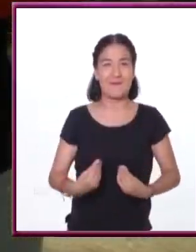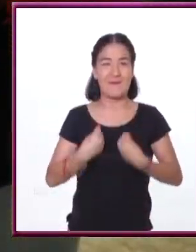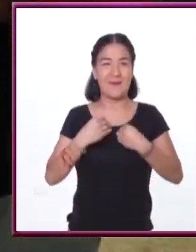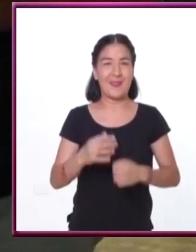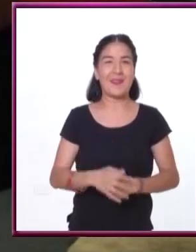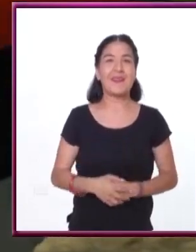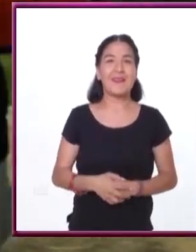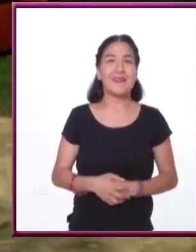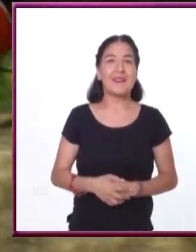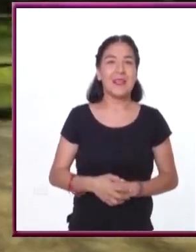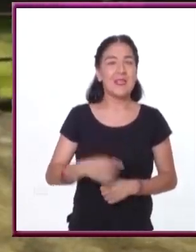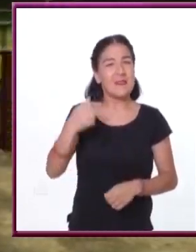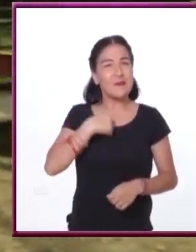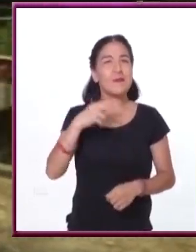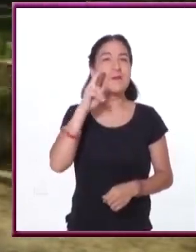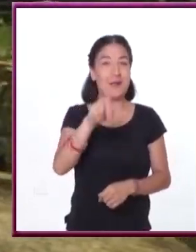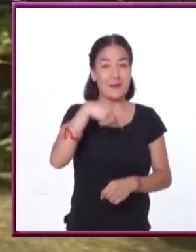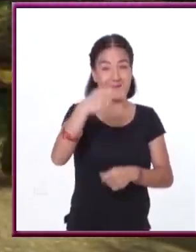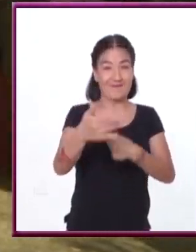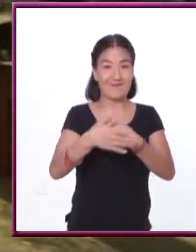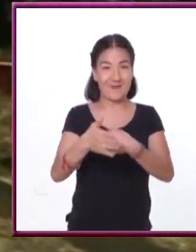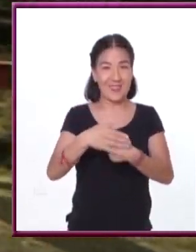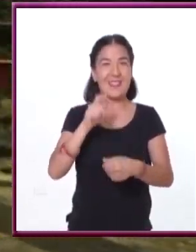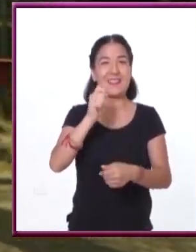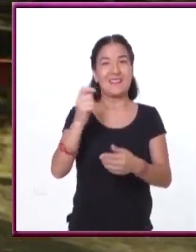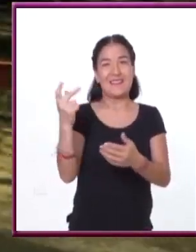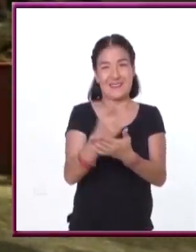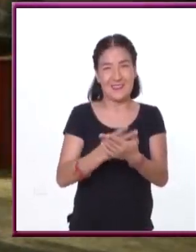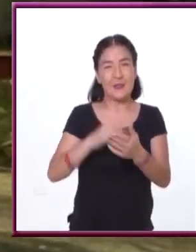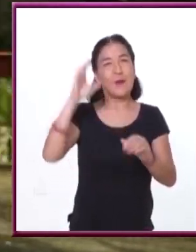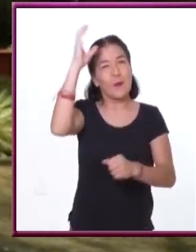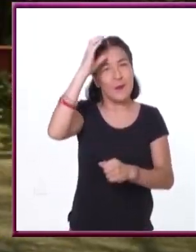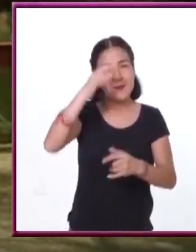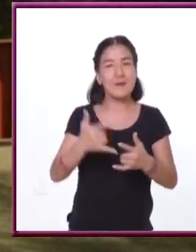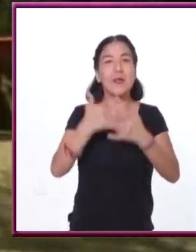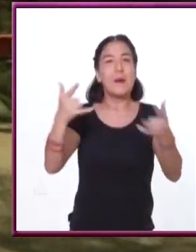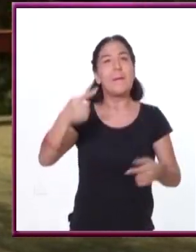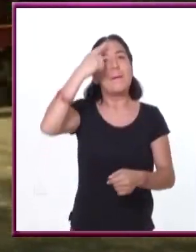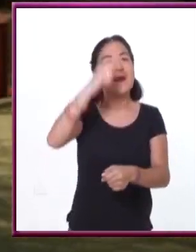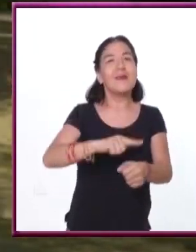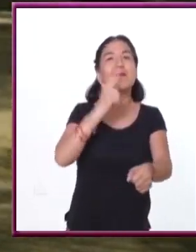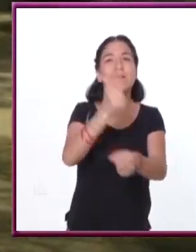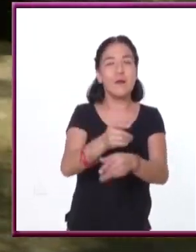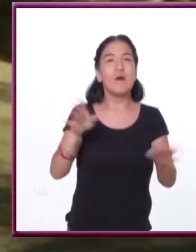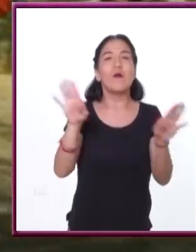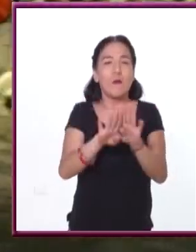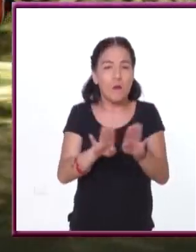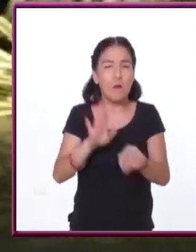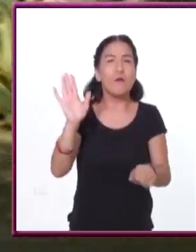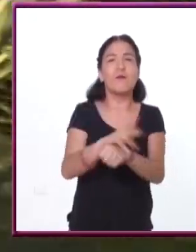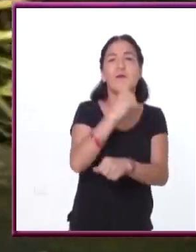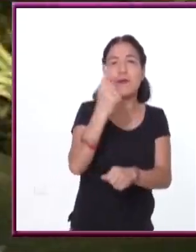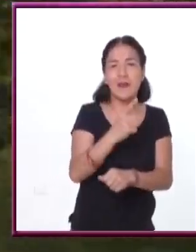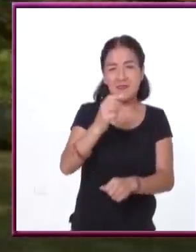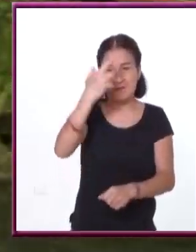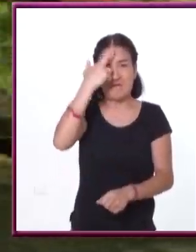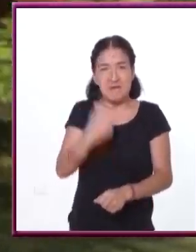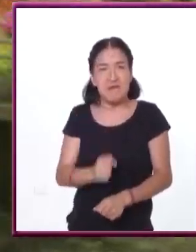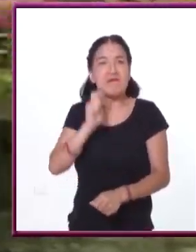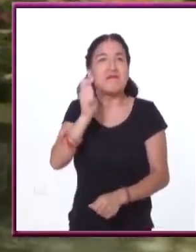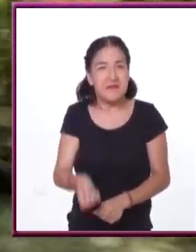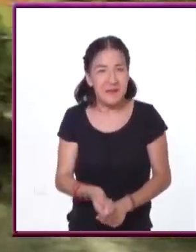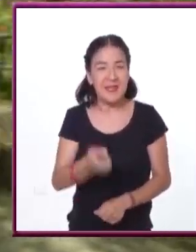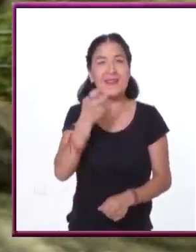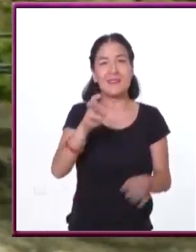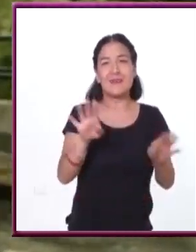Pues no es por adelantarme, pero el siguiente capítulo de Conciencia Histórica está para descubrir cómo, por qué y a razón de qué se